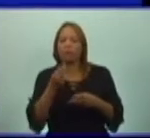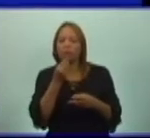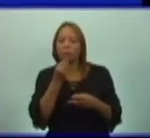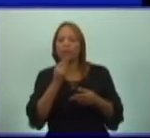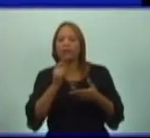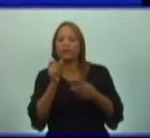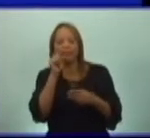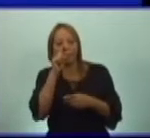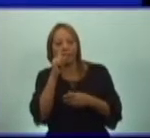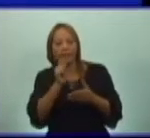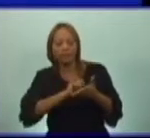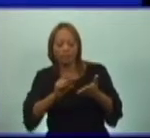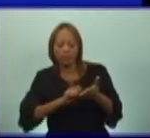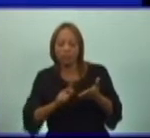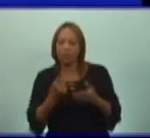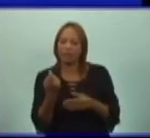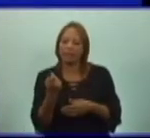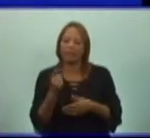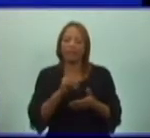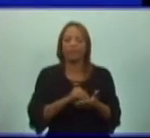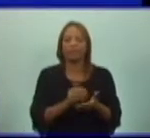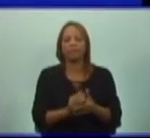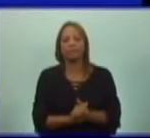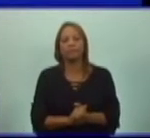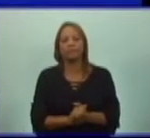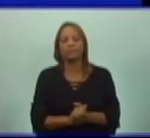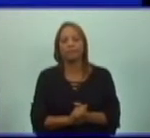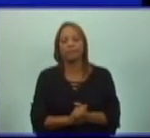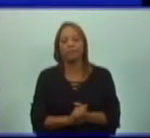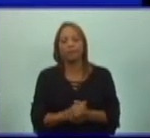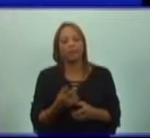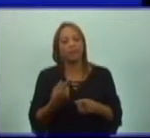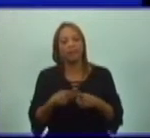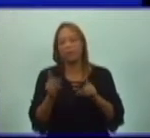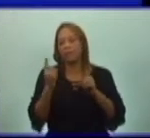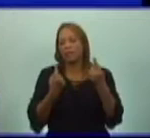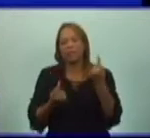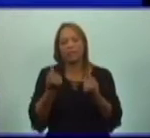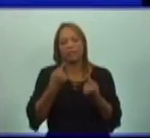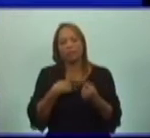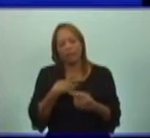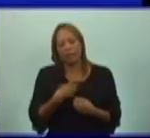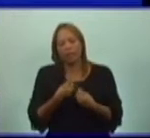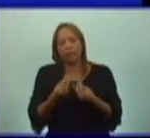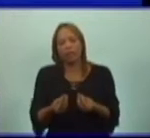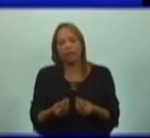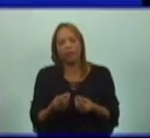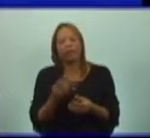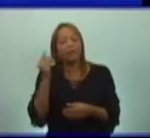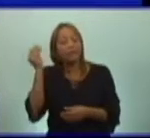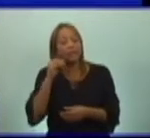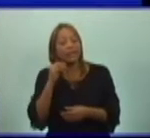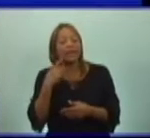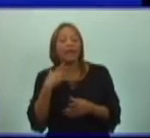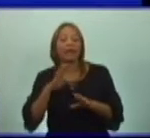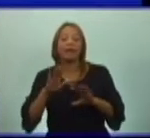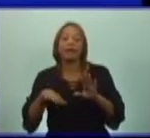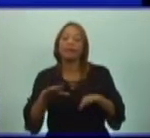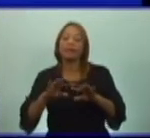podrán terminar de copiar. Y todas las otras alternativas que le hemos dado. Sé que muchos